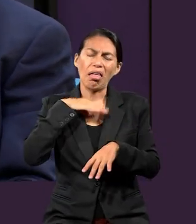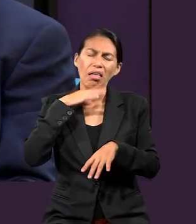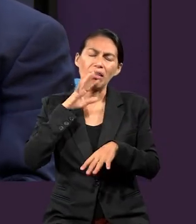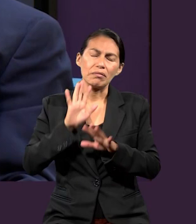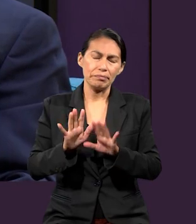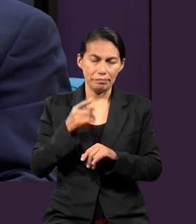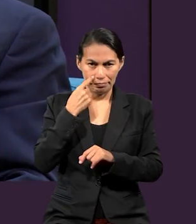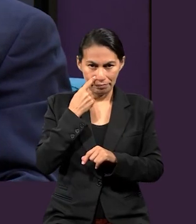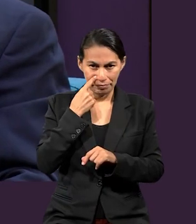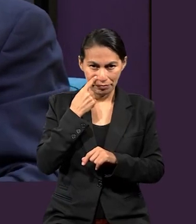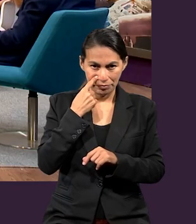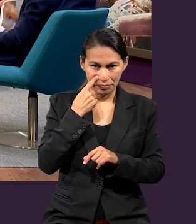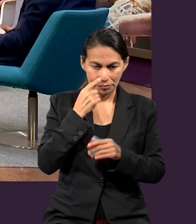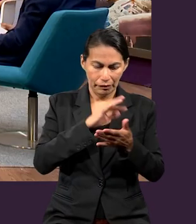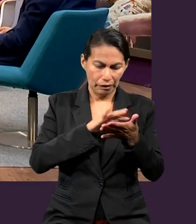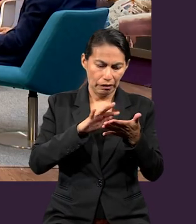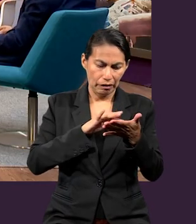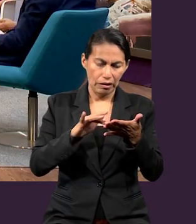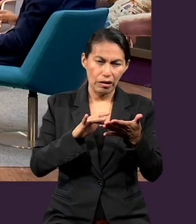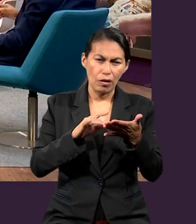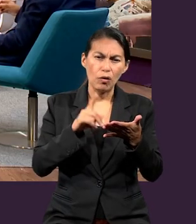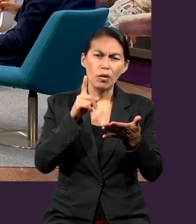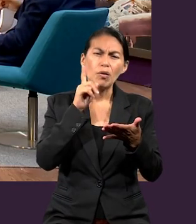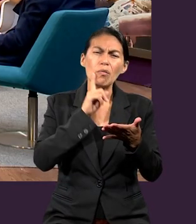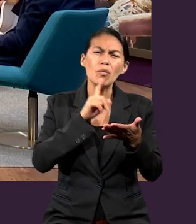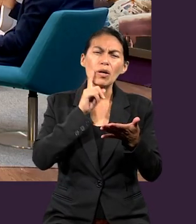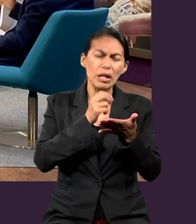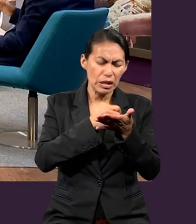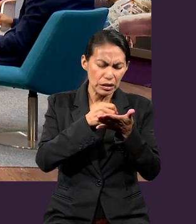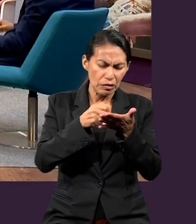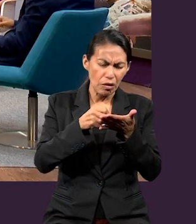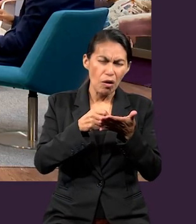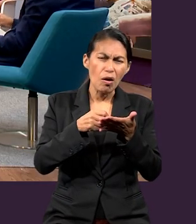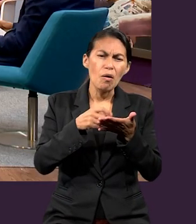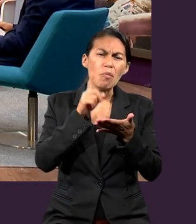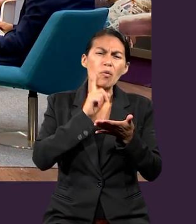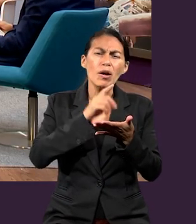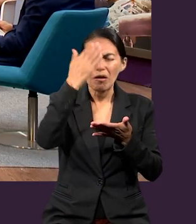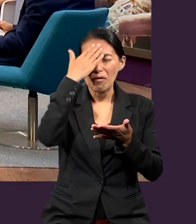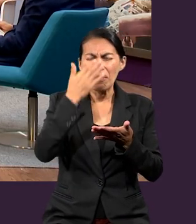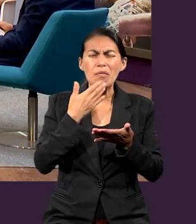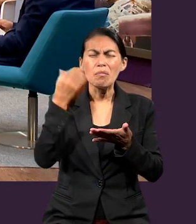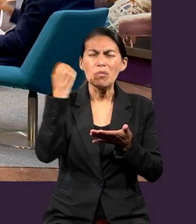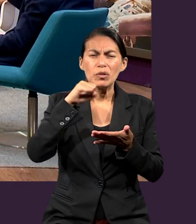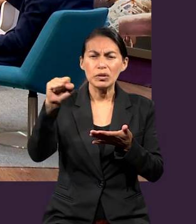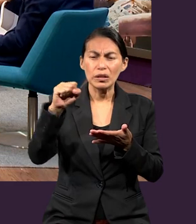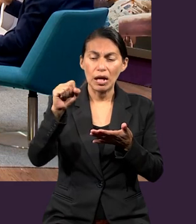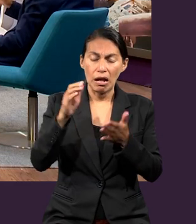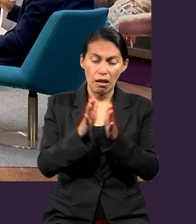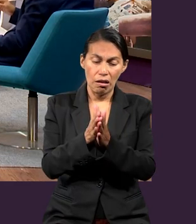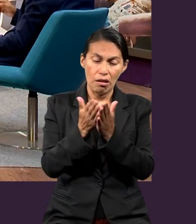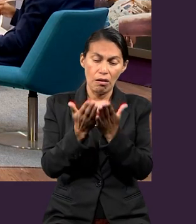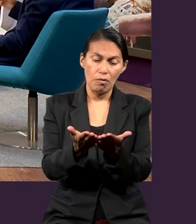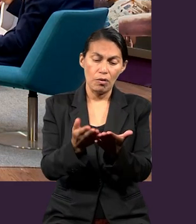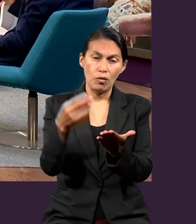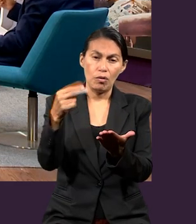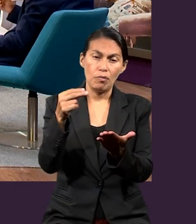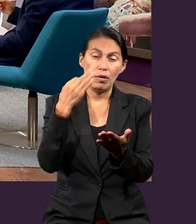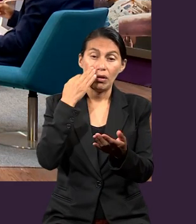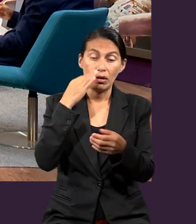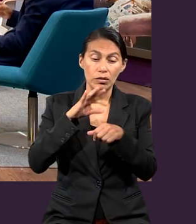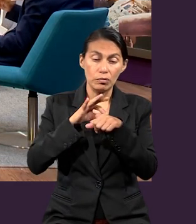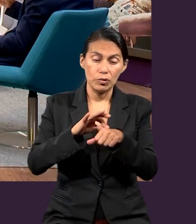una cita de una escritora muy famosa del siglo XIX en un libro que se llama